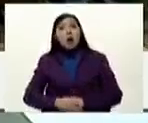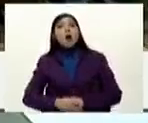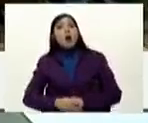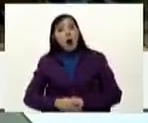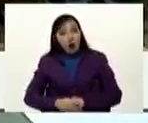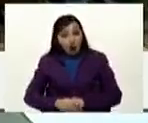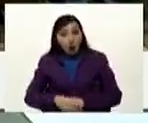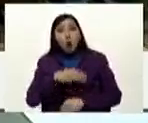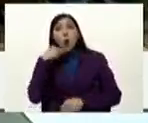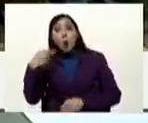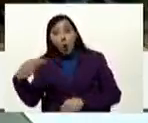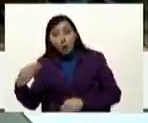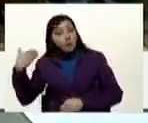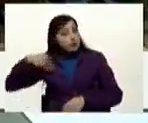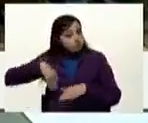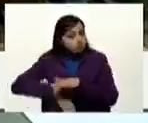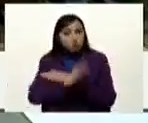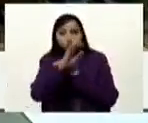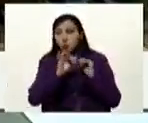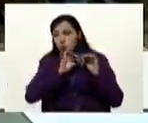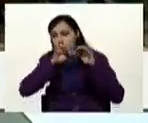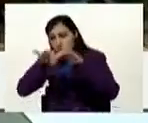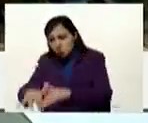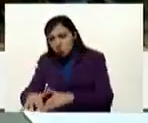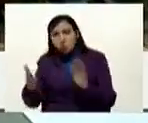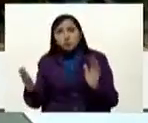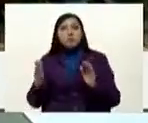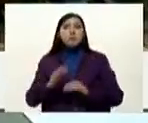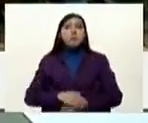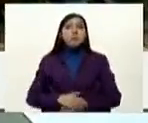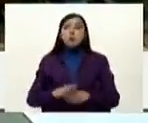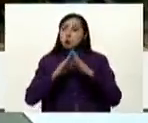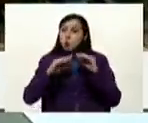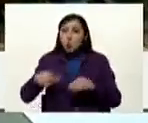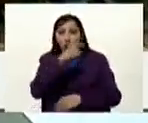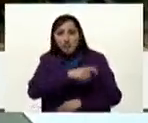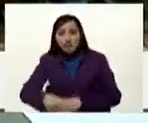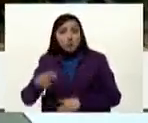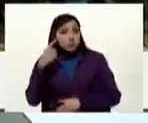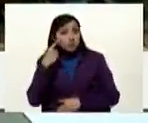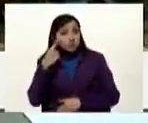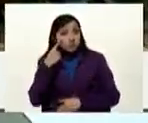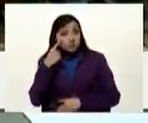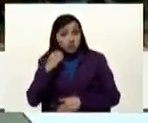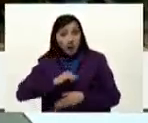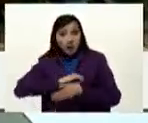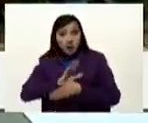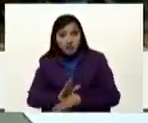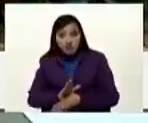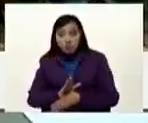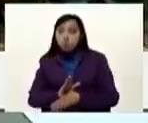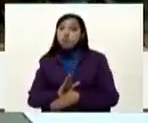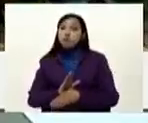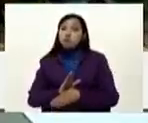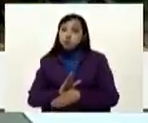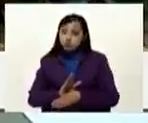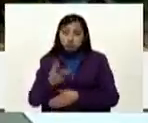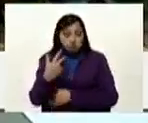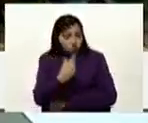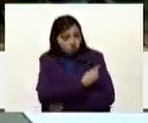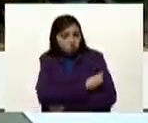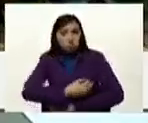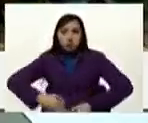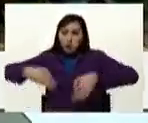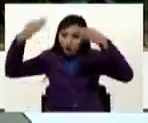previa. Usted se va para el centro de vacunación, todo el mundo mosca preparado desde temprano, se pone su vacuna